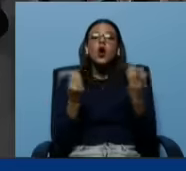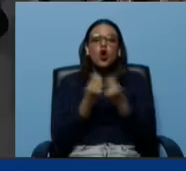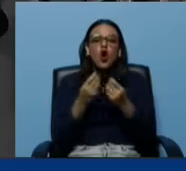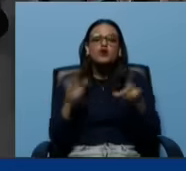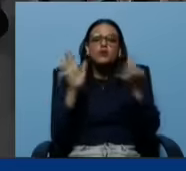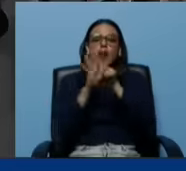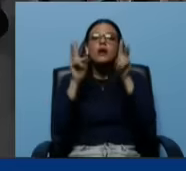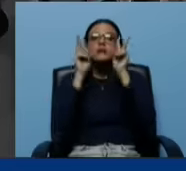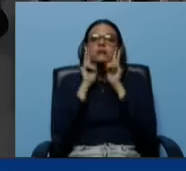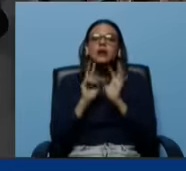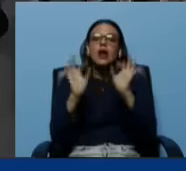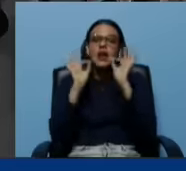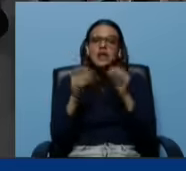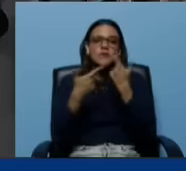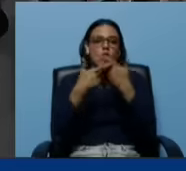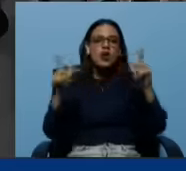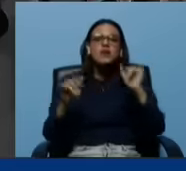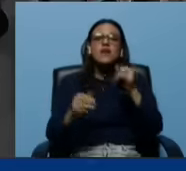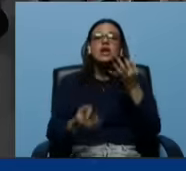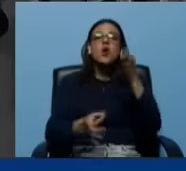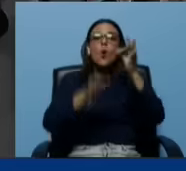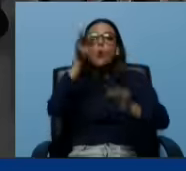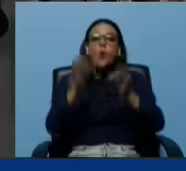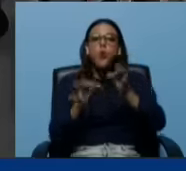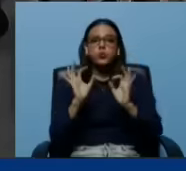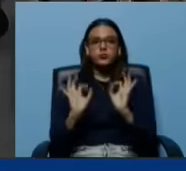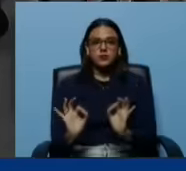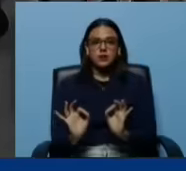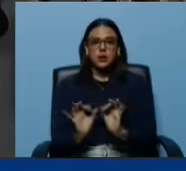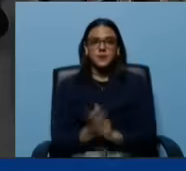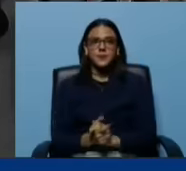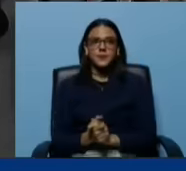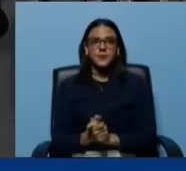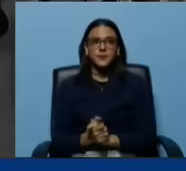legítima, libre y justa.